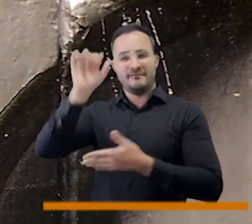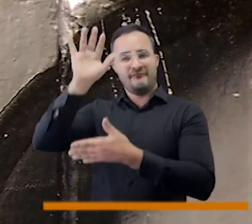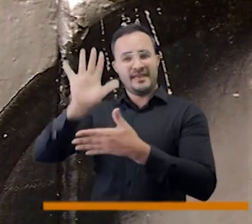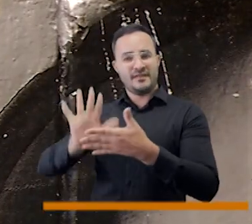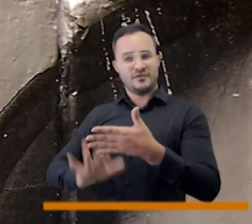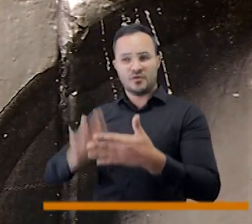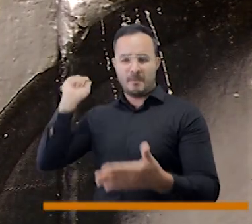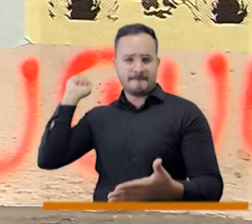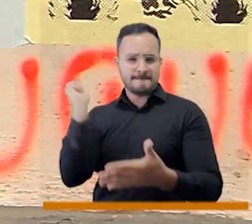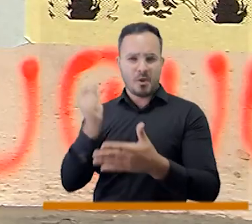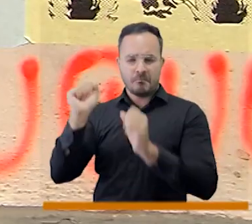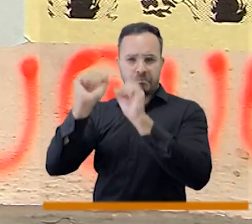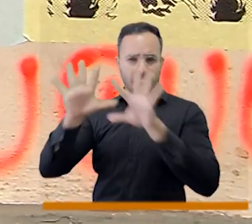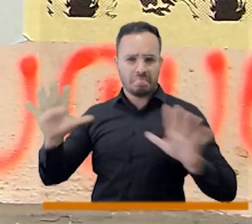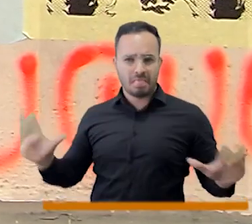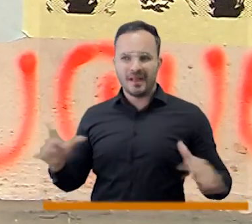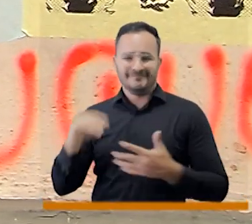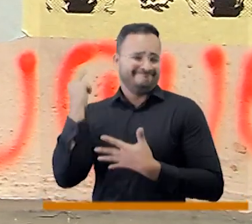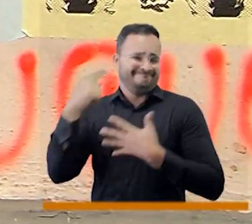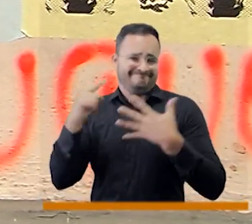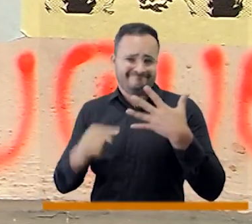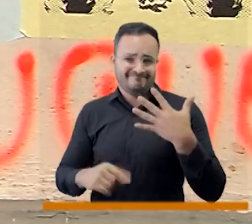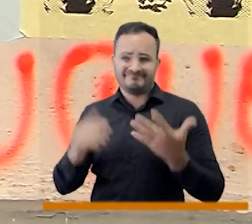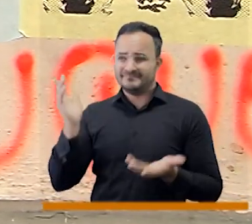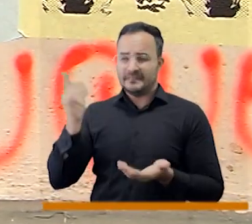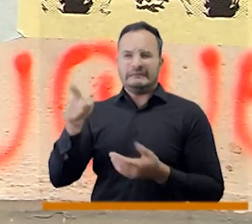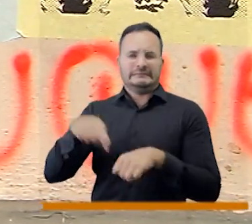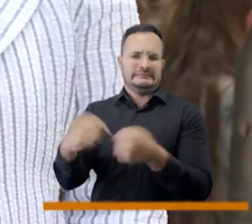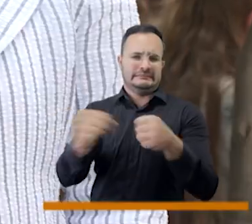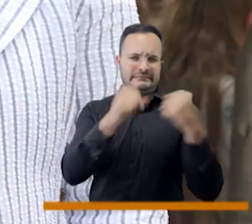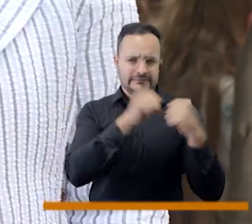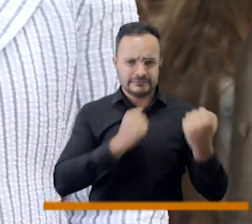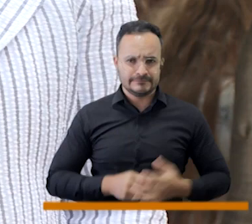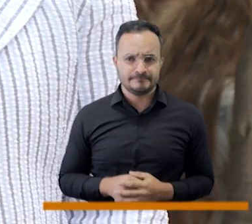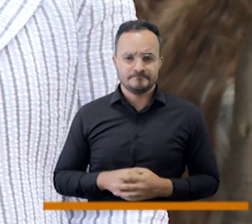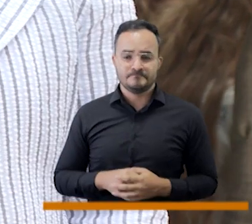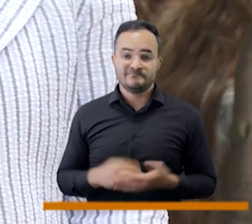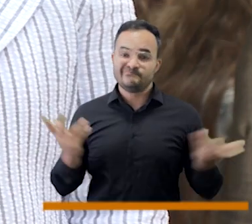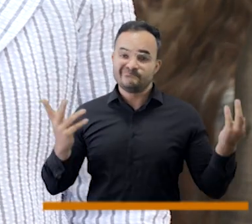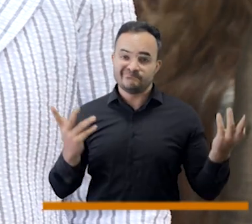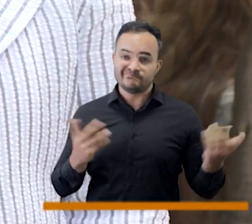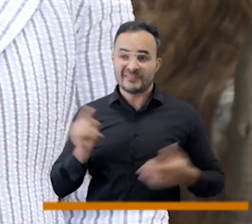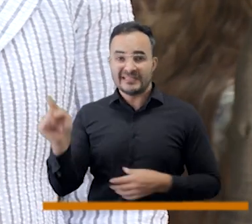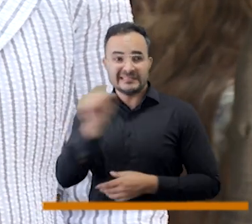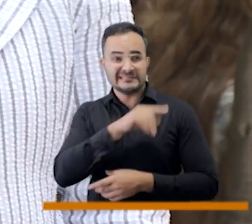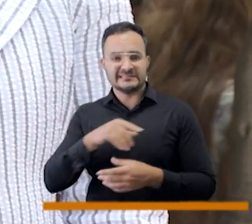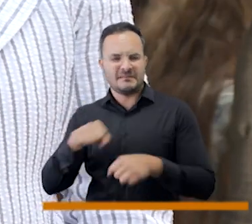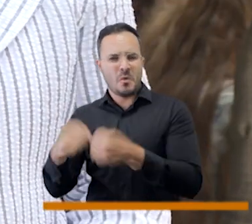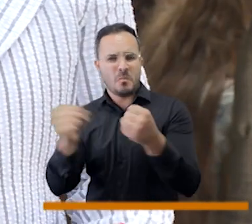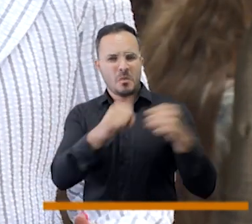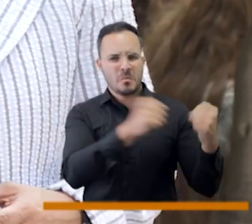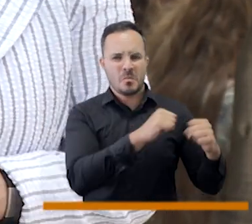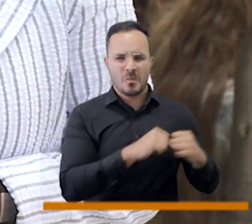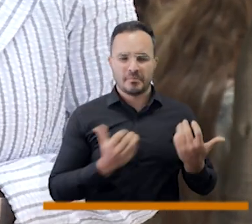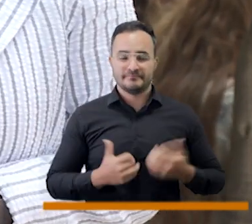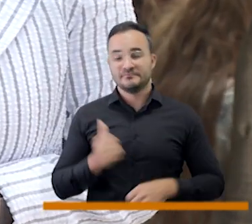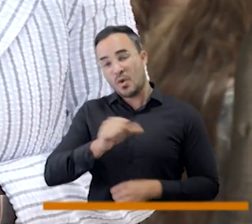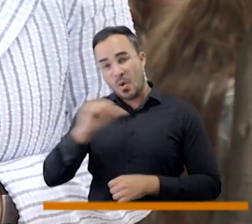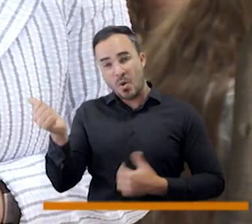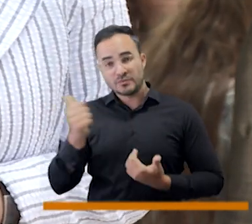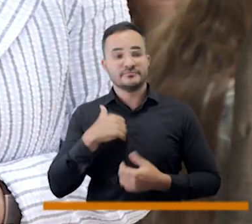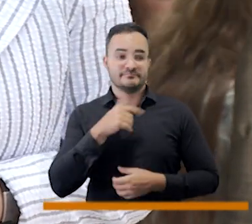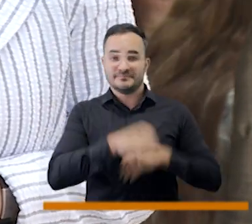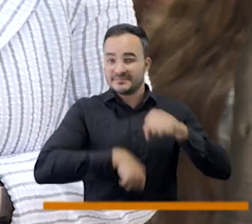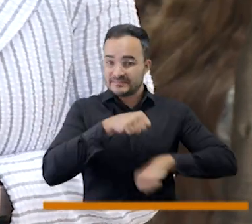de anuncios y pegatinas de todo tipo. Otro frente de ese ataque inexplicable contra el amoblamiento urbano son las estaciones